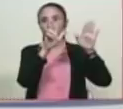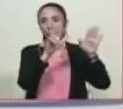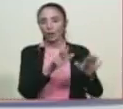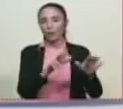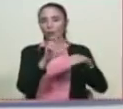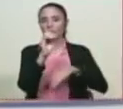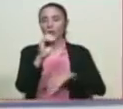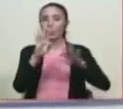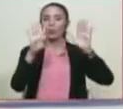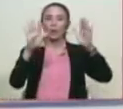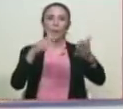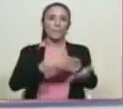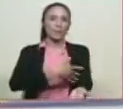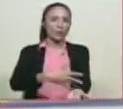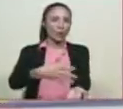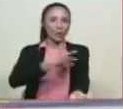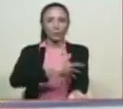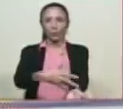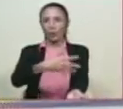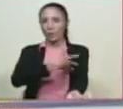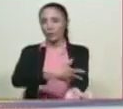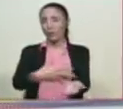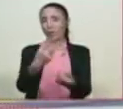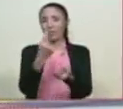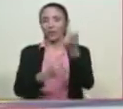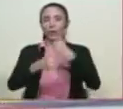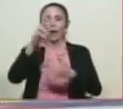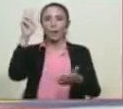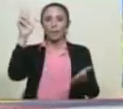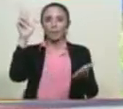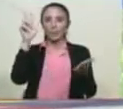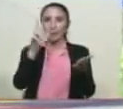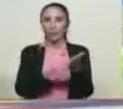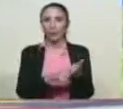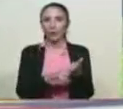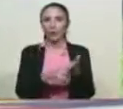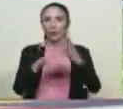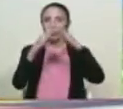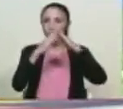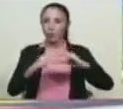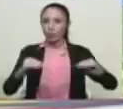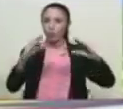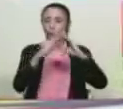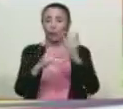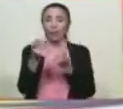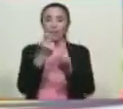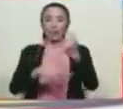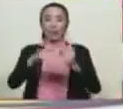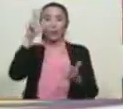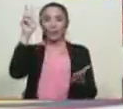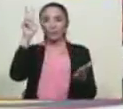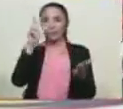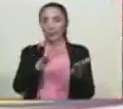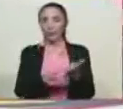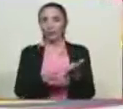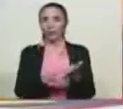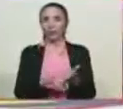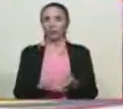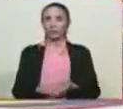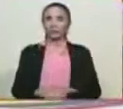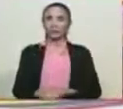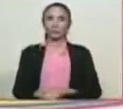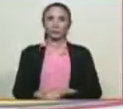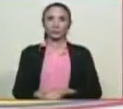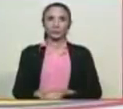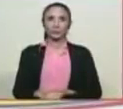809 millones de bolívares. Aprobada. Los recursos para el contrato colectivo único y unitario